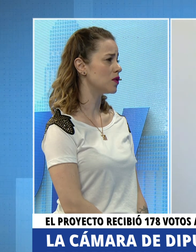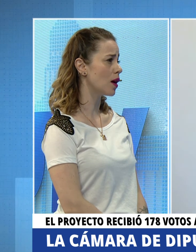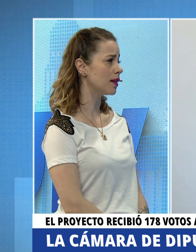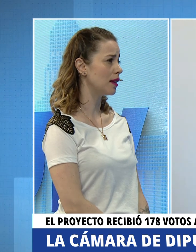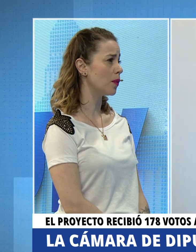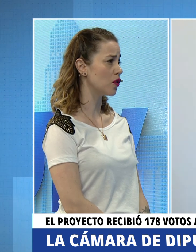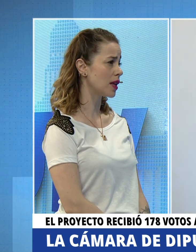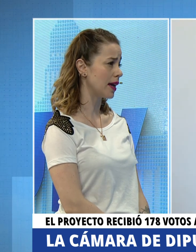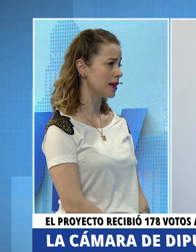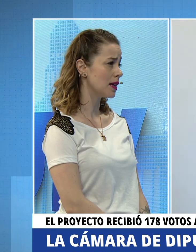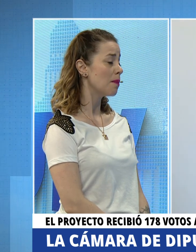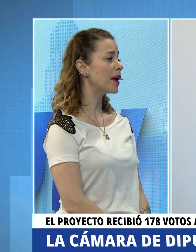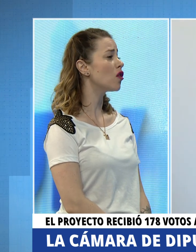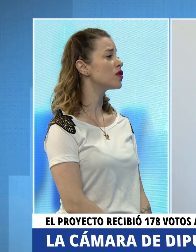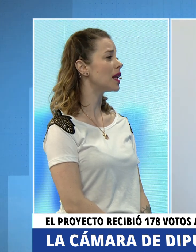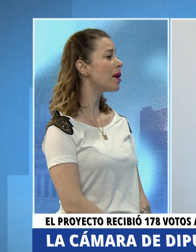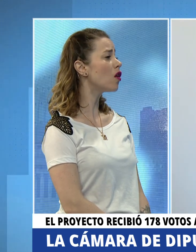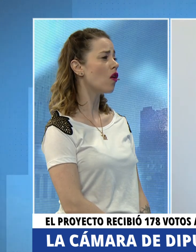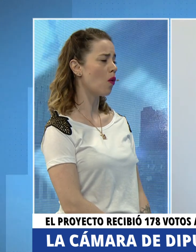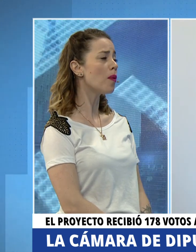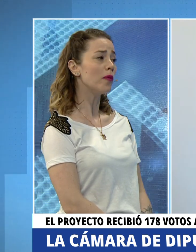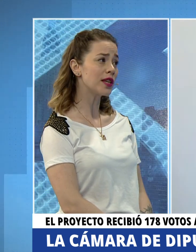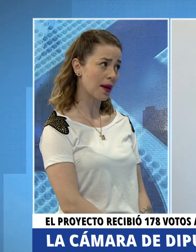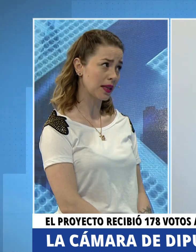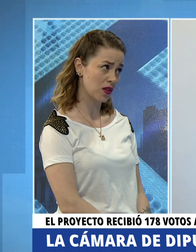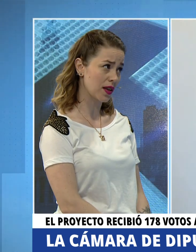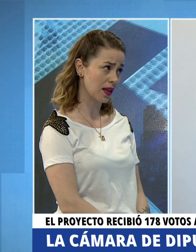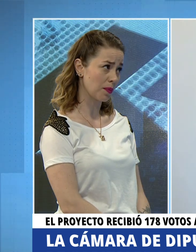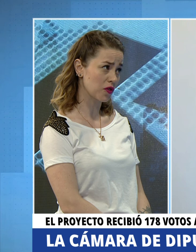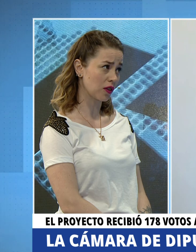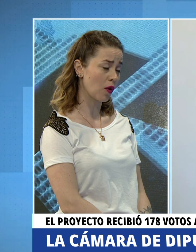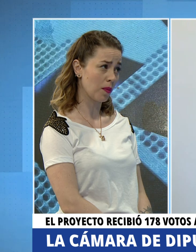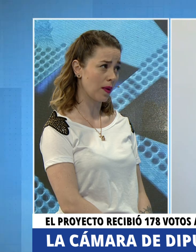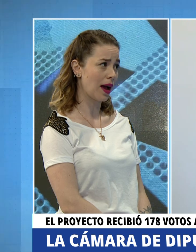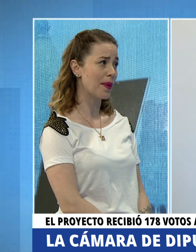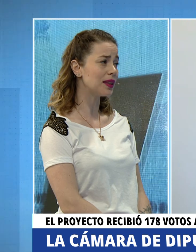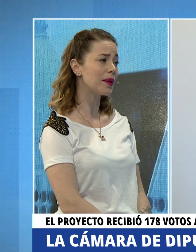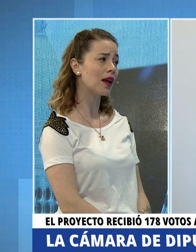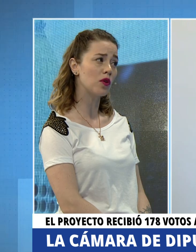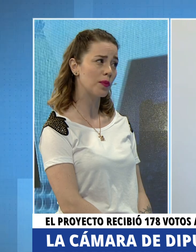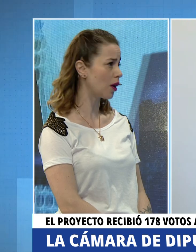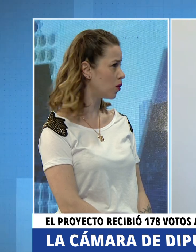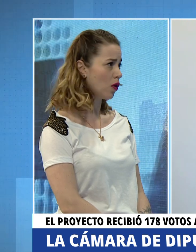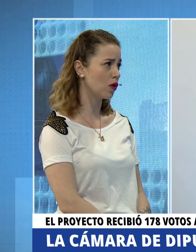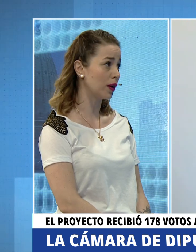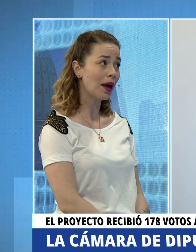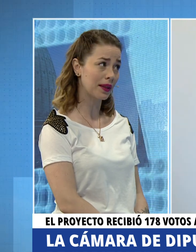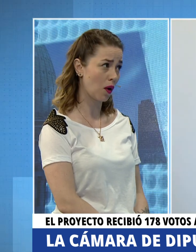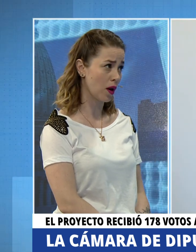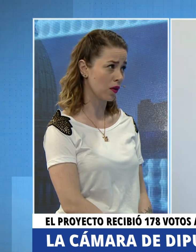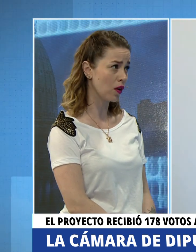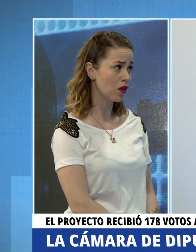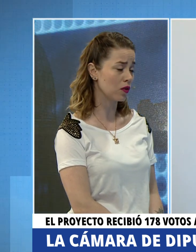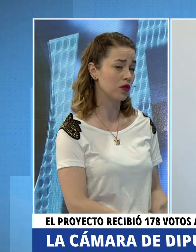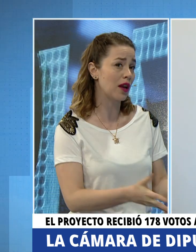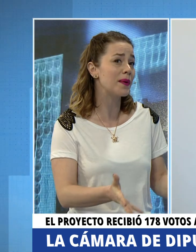en la ciudad de Buenos Aires. Pero, sin embargo, hubo muchas abstenciones en este proyecto. Aparentemente algunos diputados no estaban de